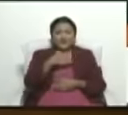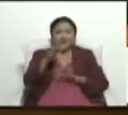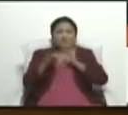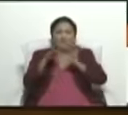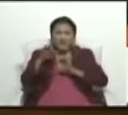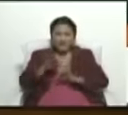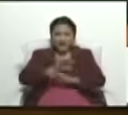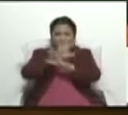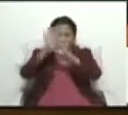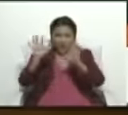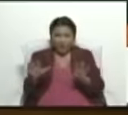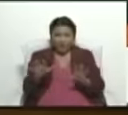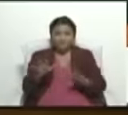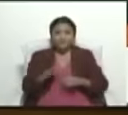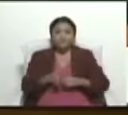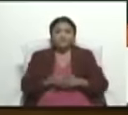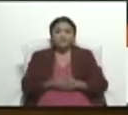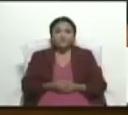que